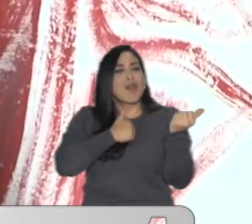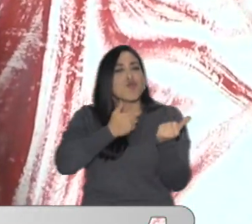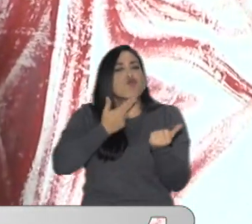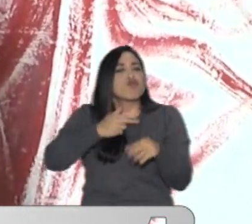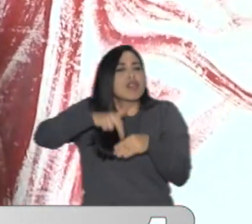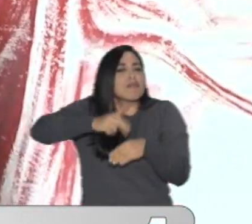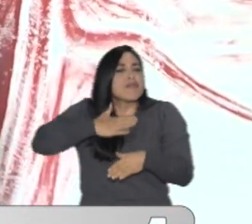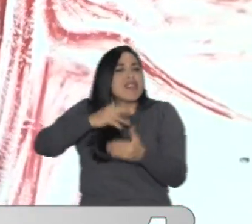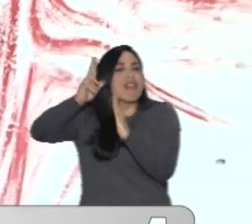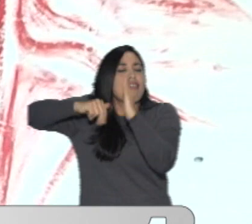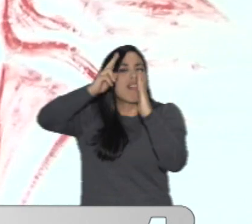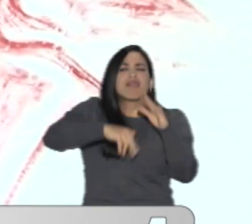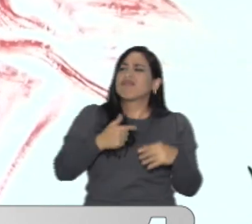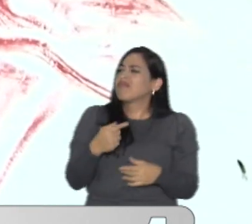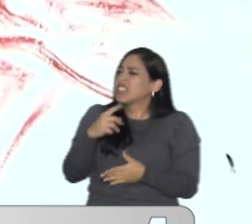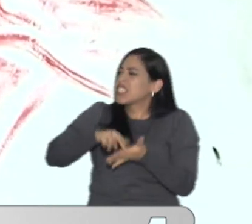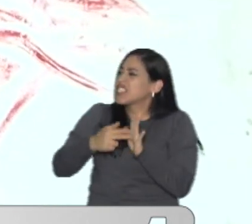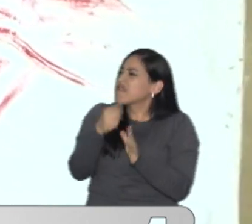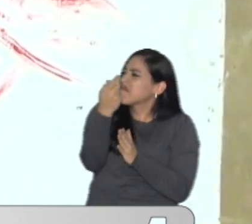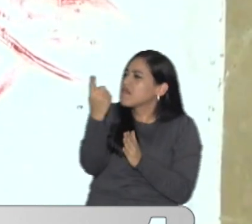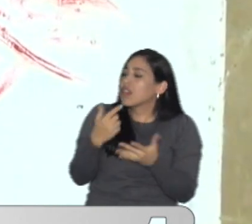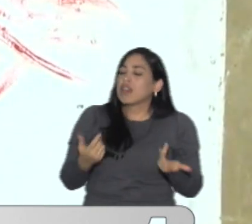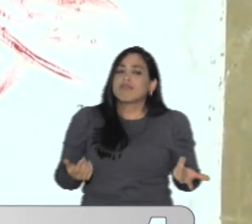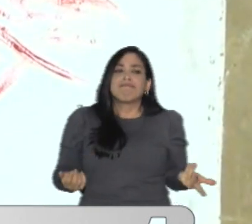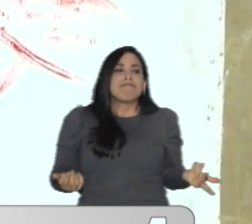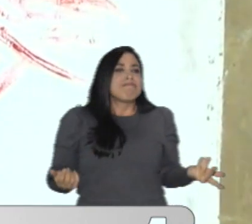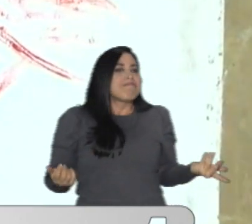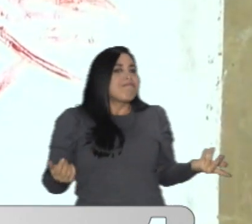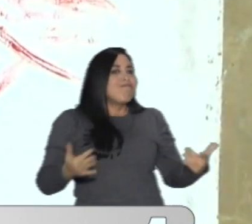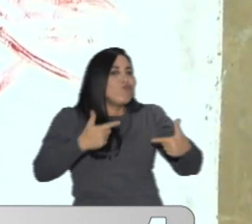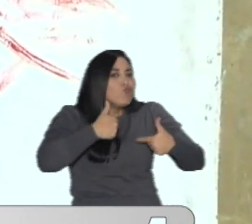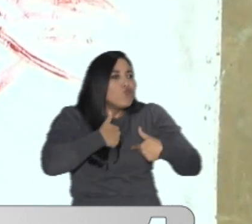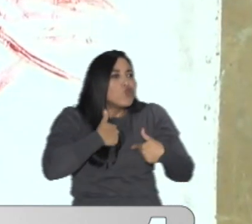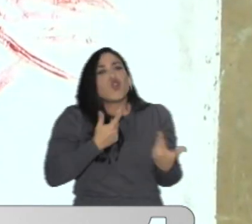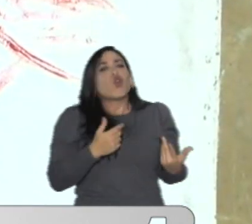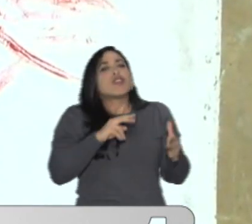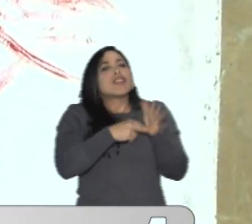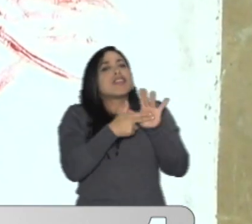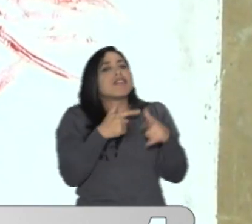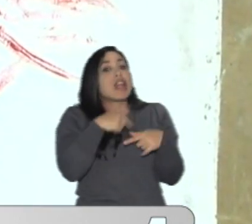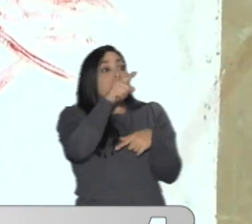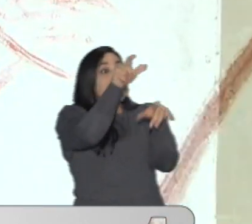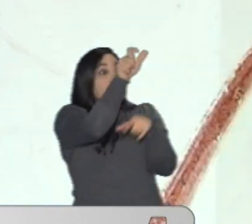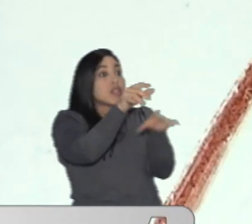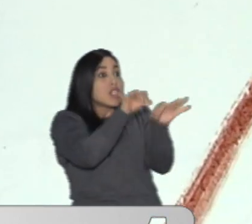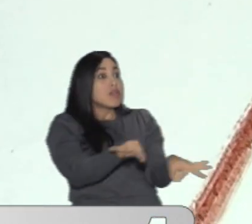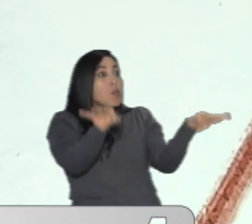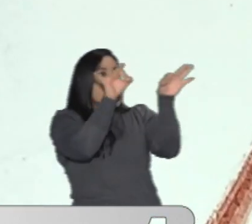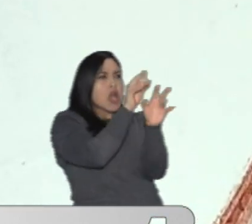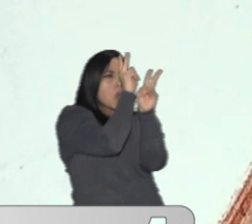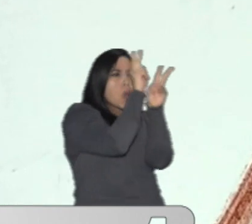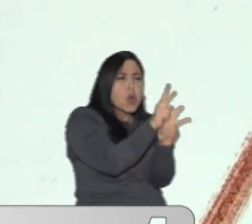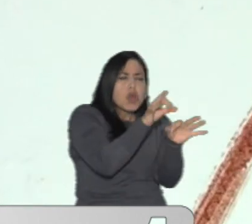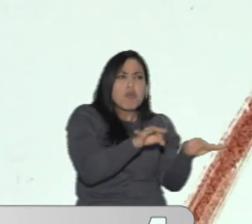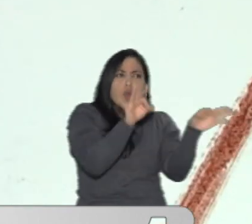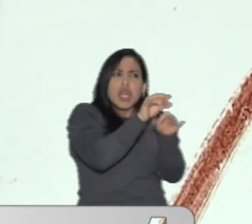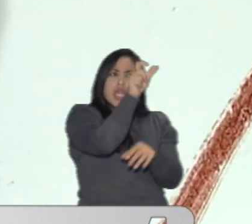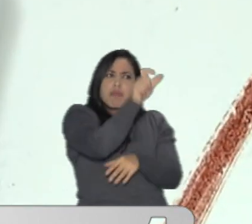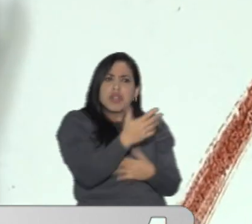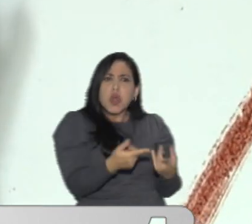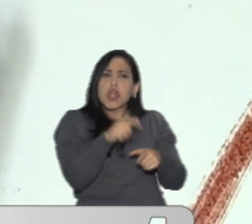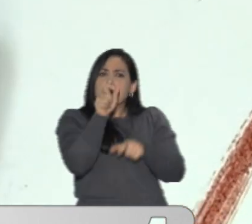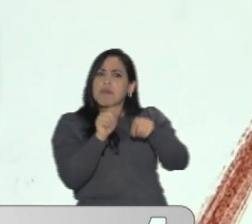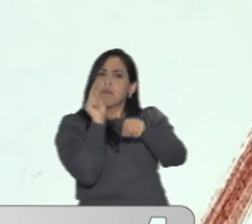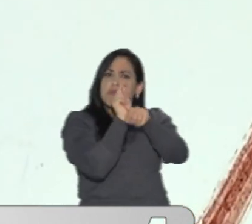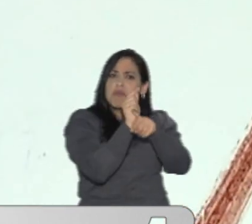qué representan esos murales? Bueno, son íconos que yo considero que es importante hacerles homenajes. Son